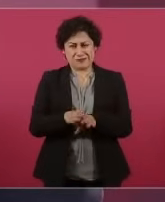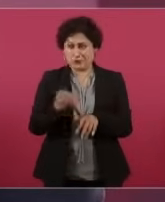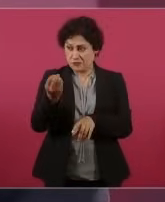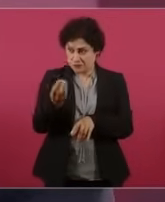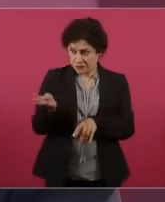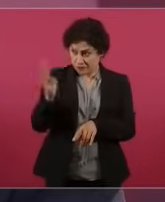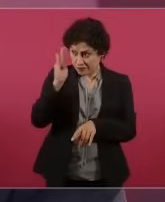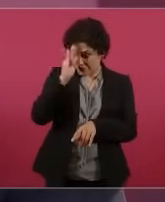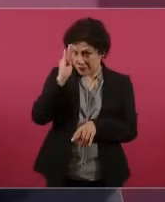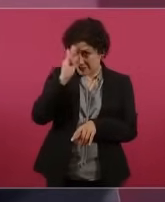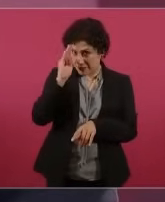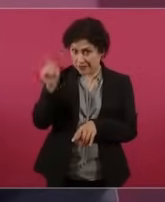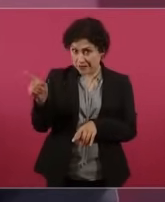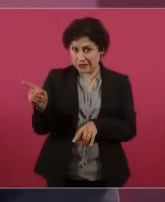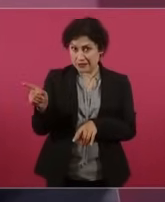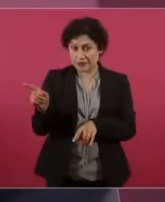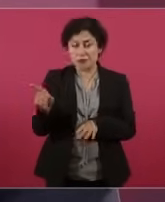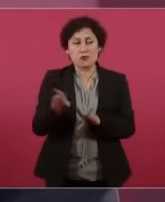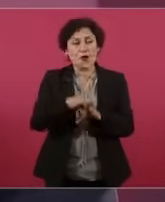nos digas